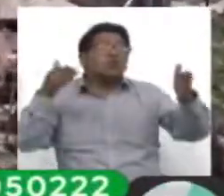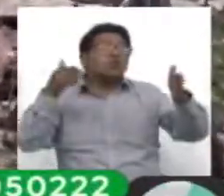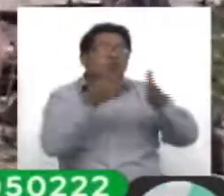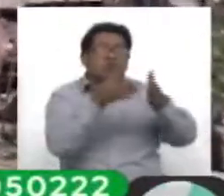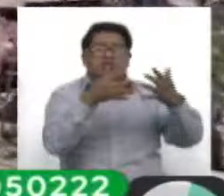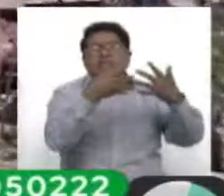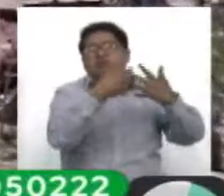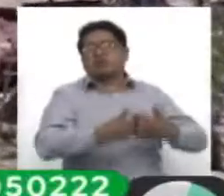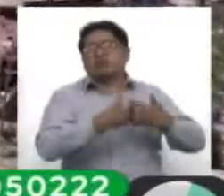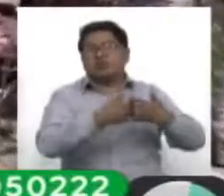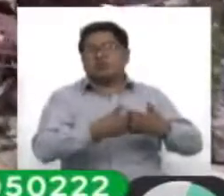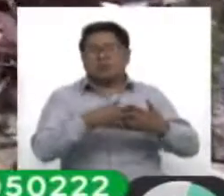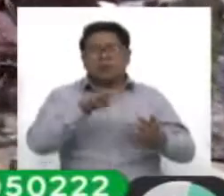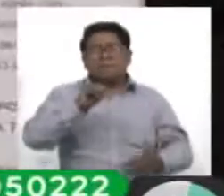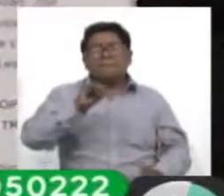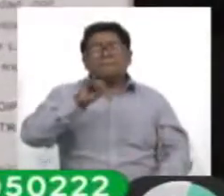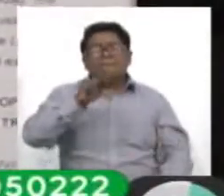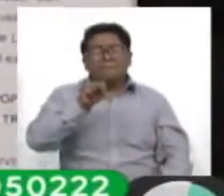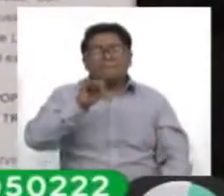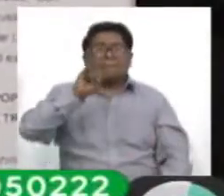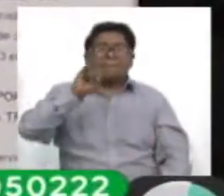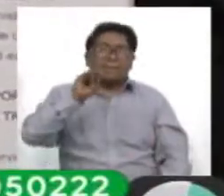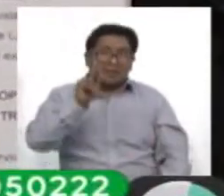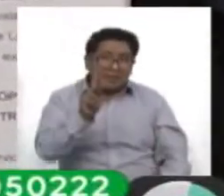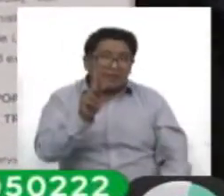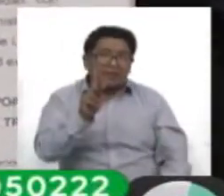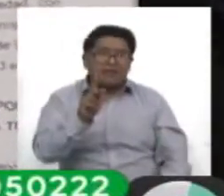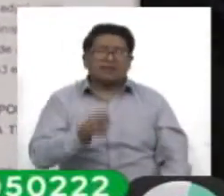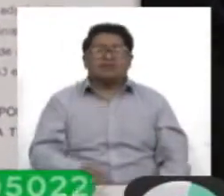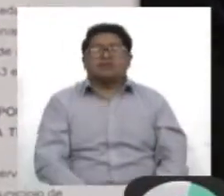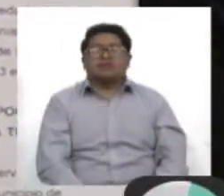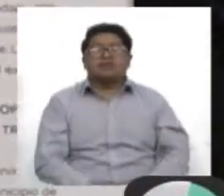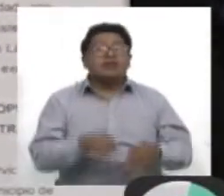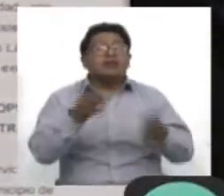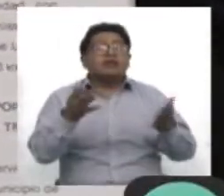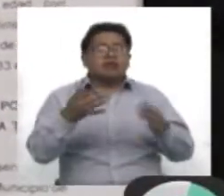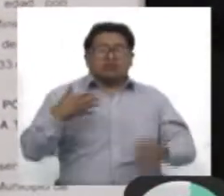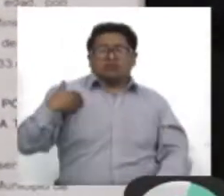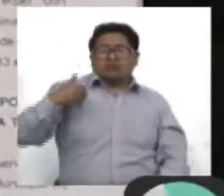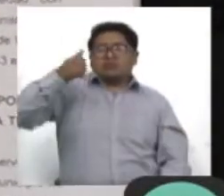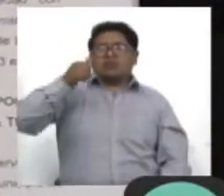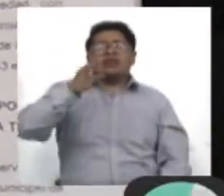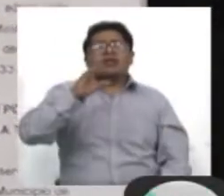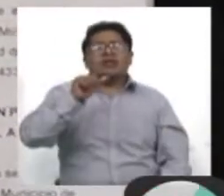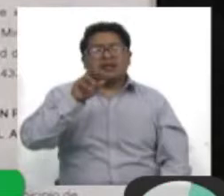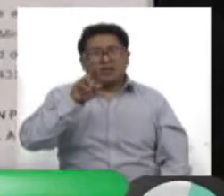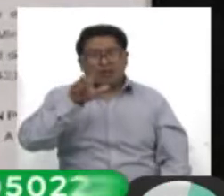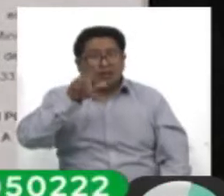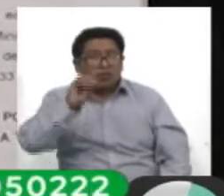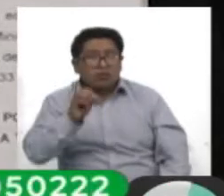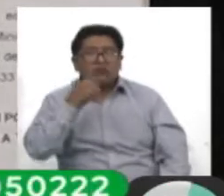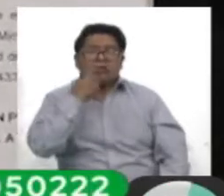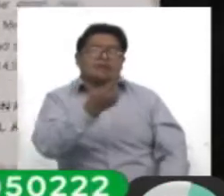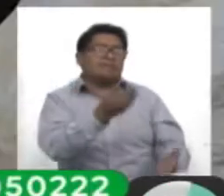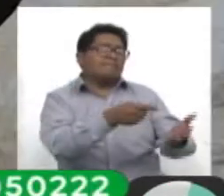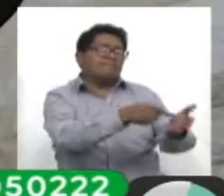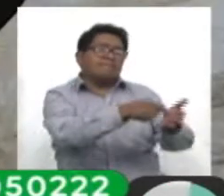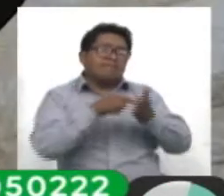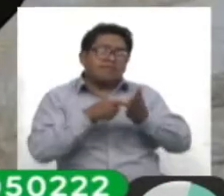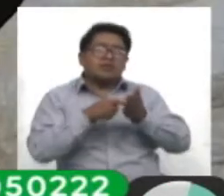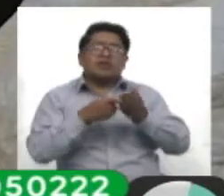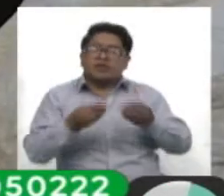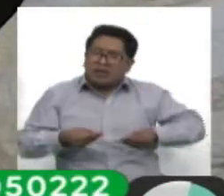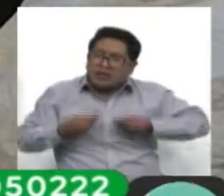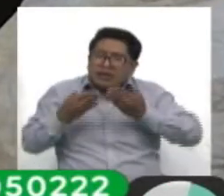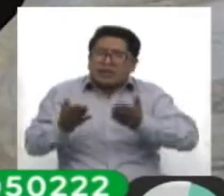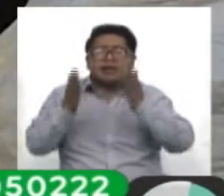de la empresa Minic Company, de Carlos Iturralde, donde exigen la restitución de los servicios básicos, la atención